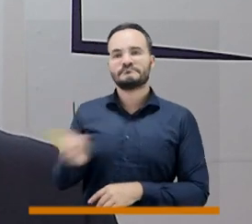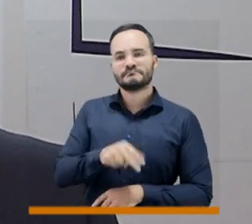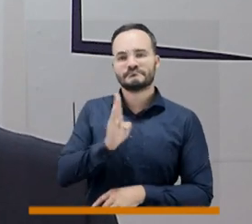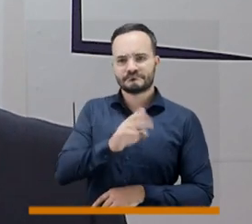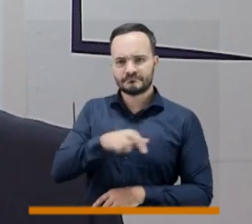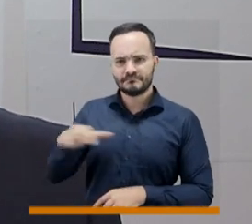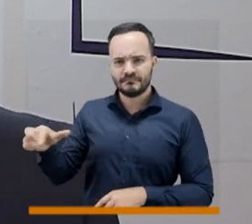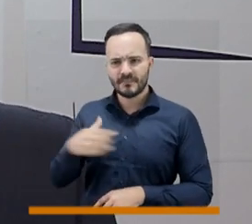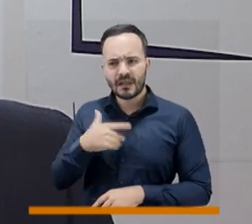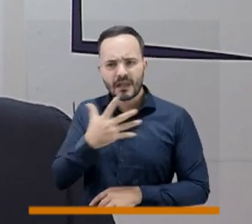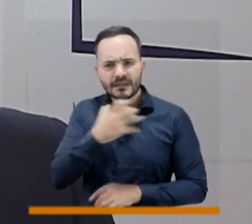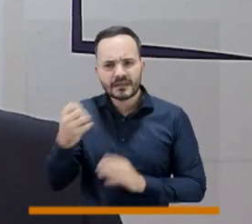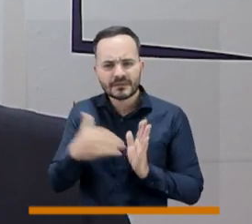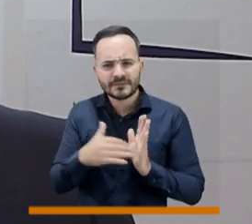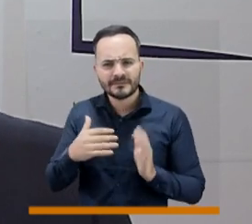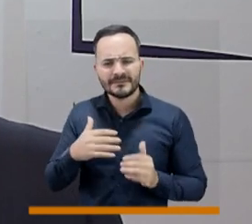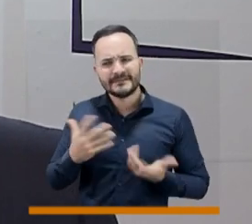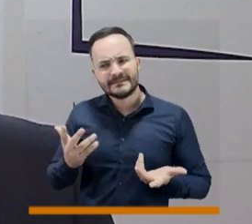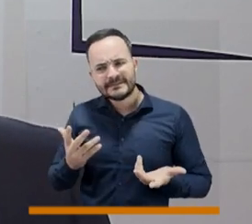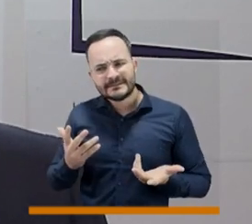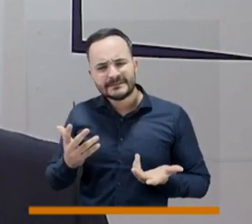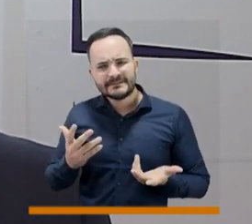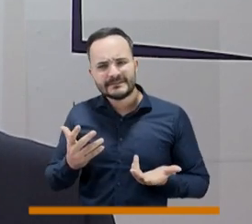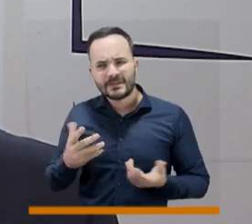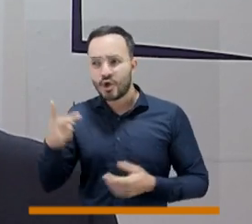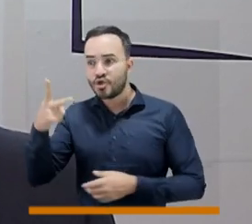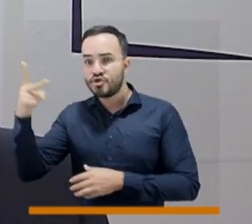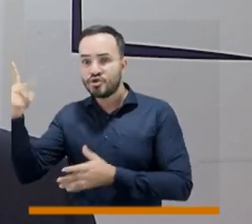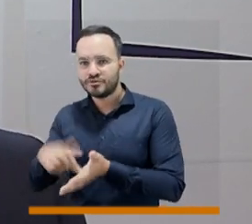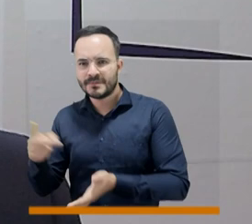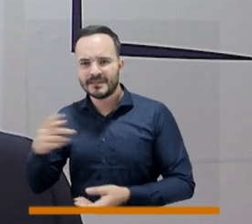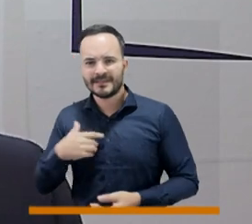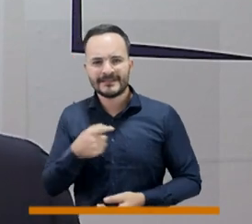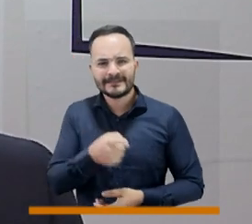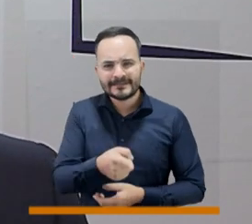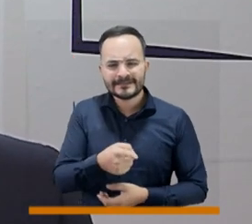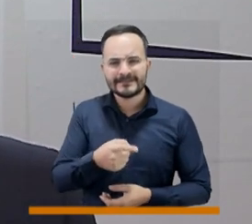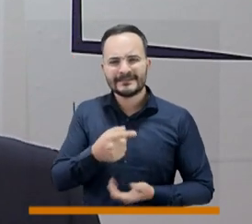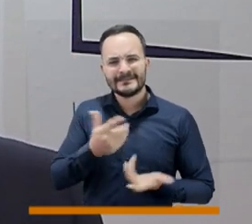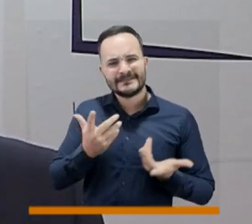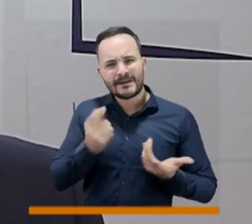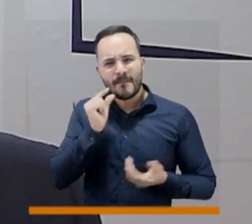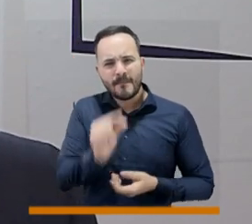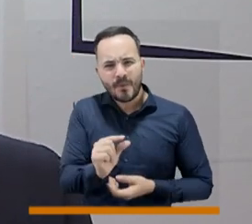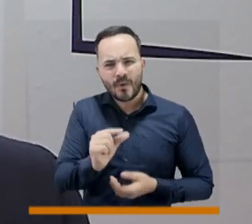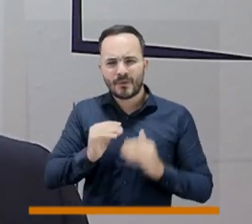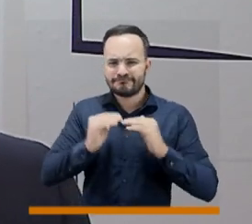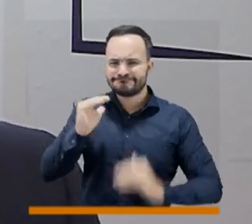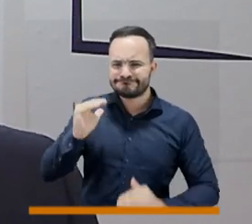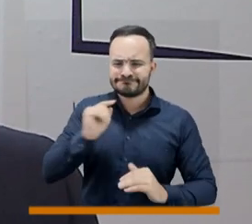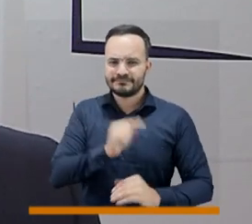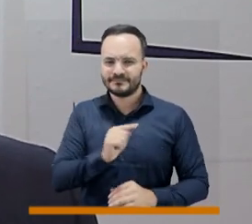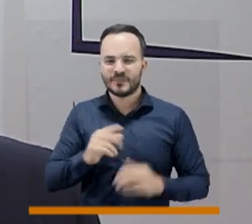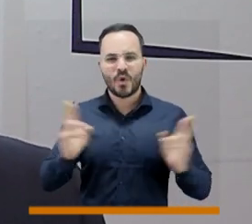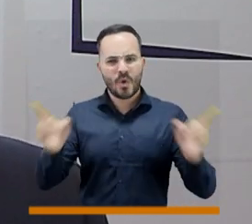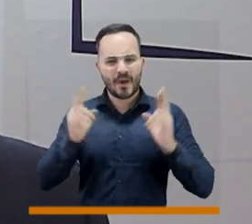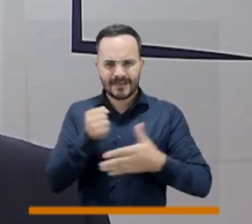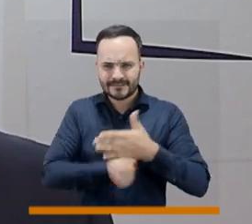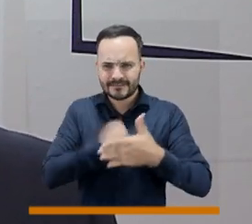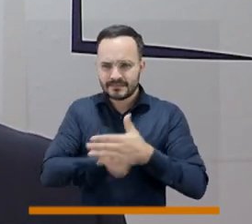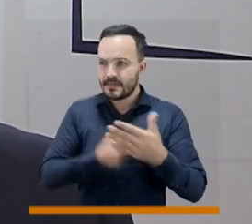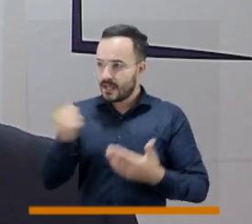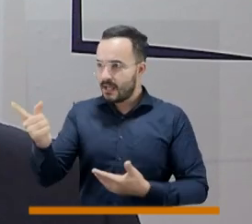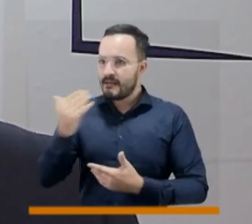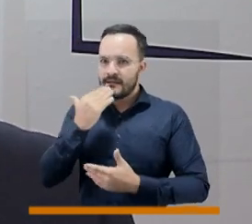500.000. Entonces uno dice, ¿pero por qué razón? Debemos disputarle a Bogotá ese calificativo de Atenas